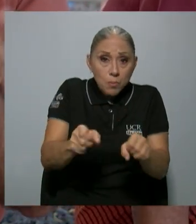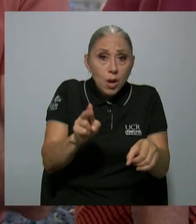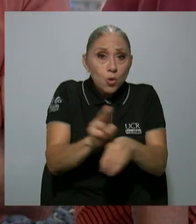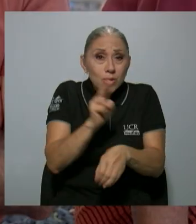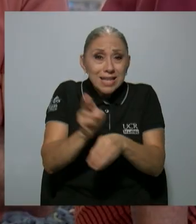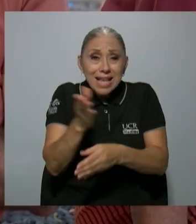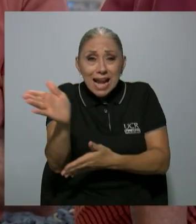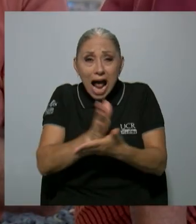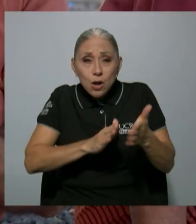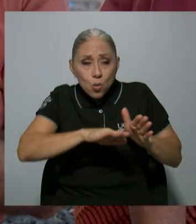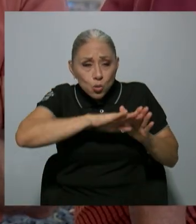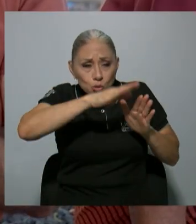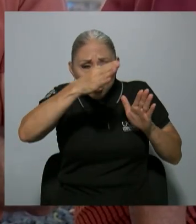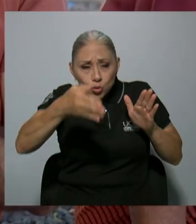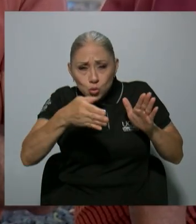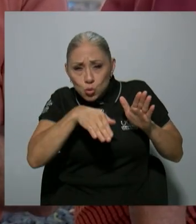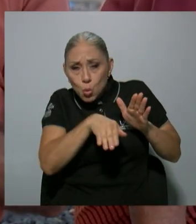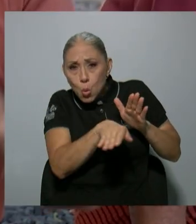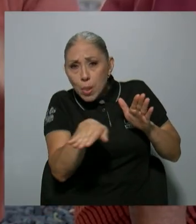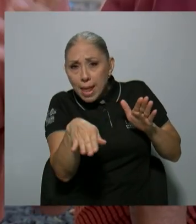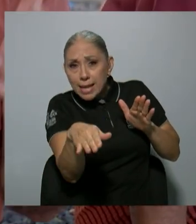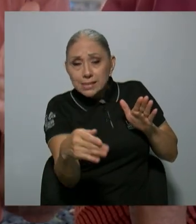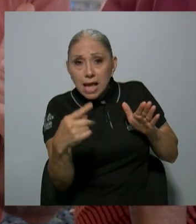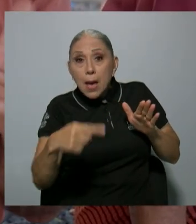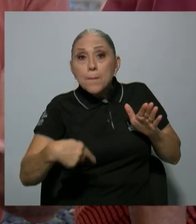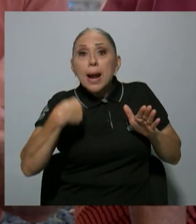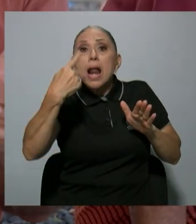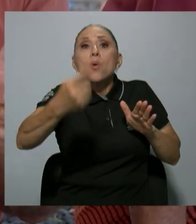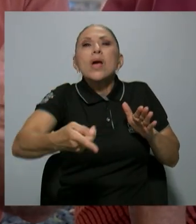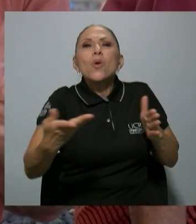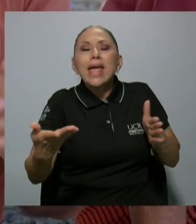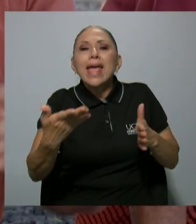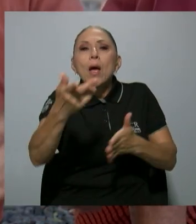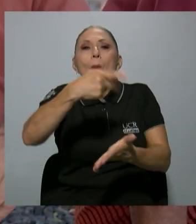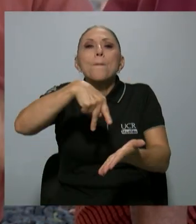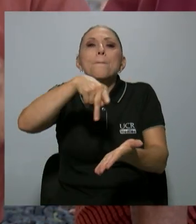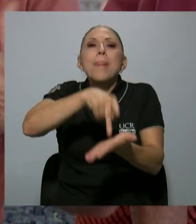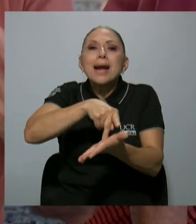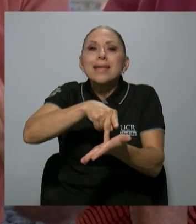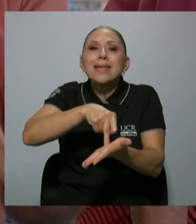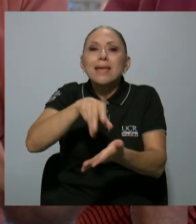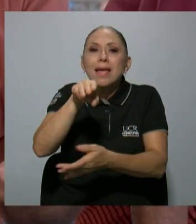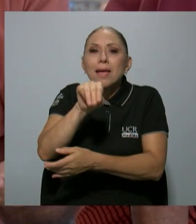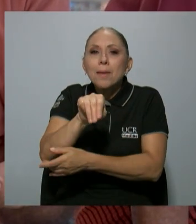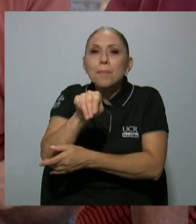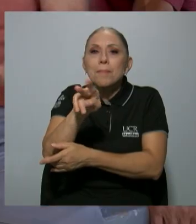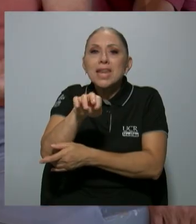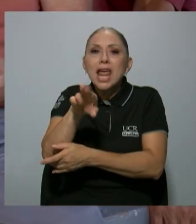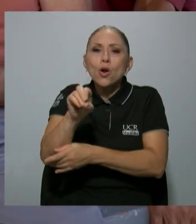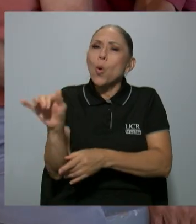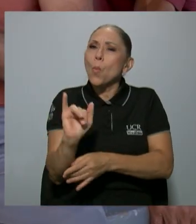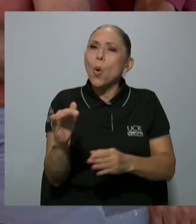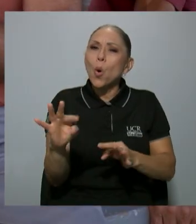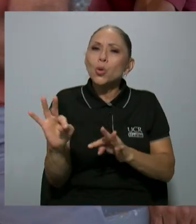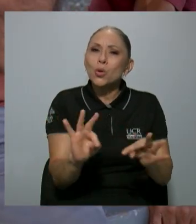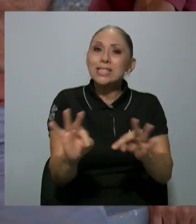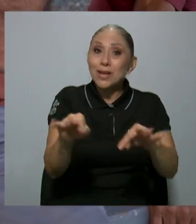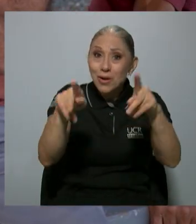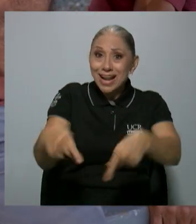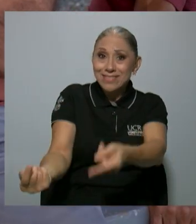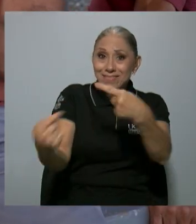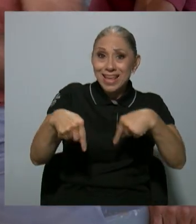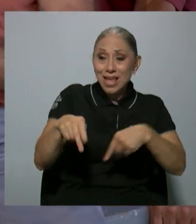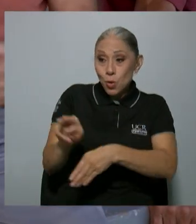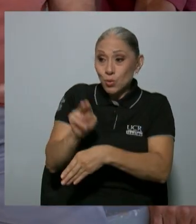túneles que van a quedar por ahí para luego hacer un parque minero, pero para que la gente lo visite como turístico. Utilizar el río para hacer